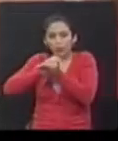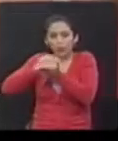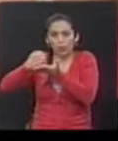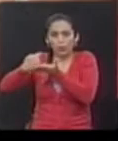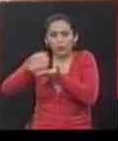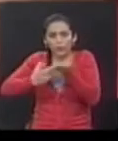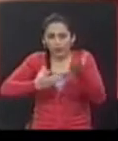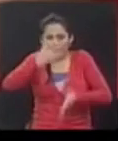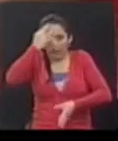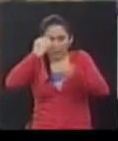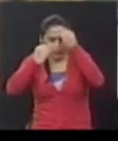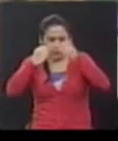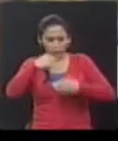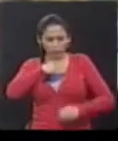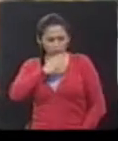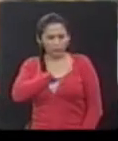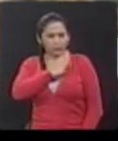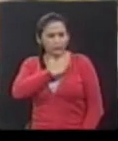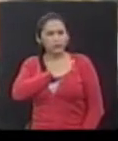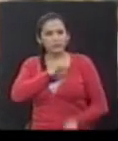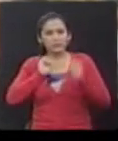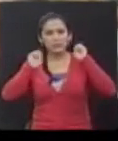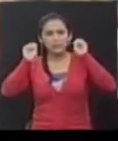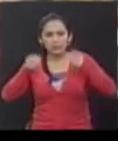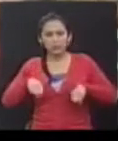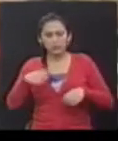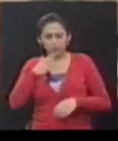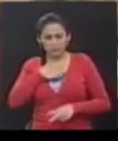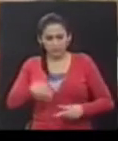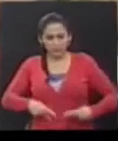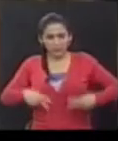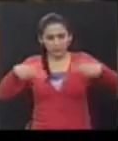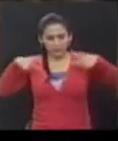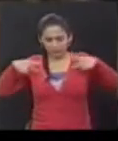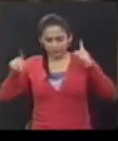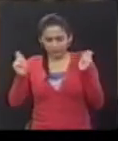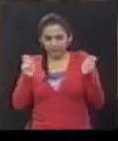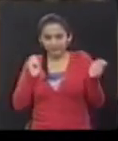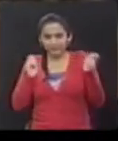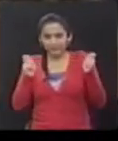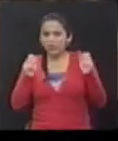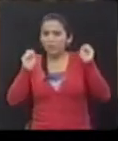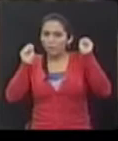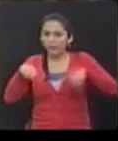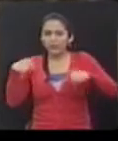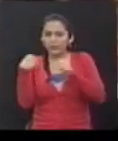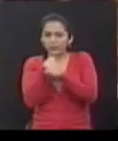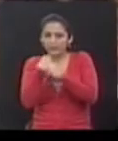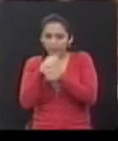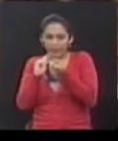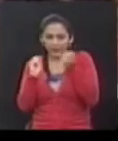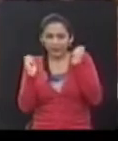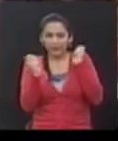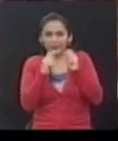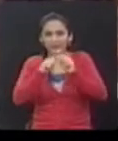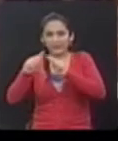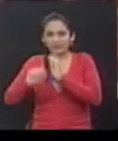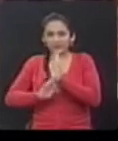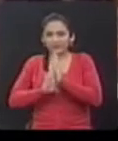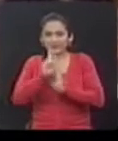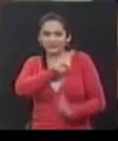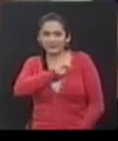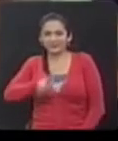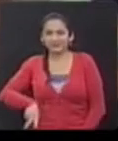fortalezcan la confianza que necesitan para tomar el control de su vida y actuar como agentes de transformación mediante desarrollo